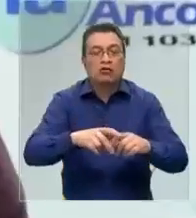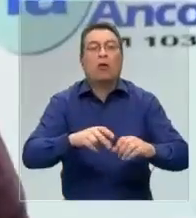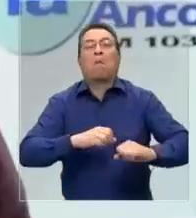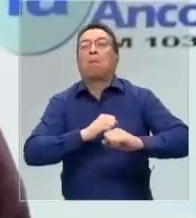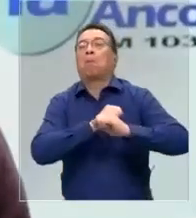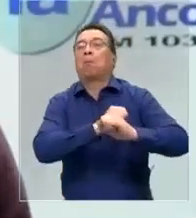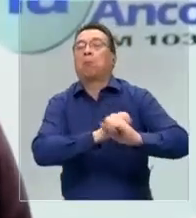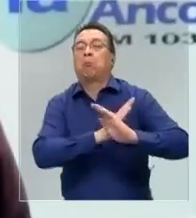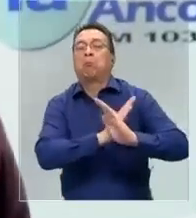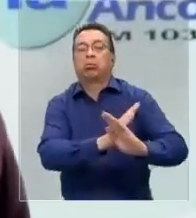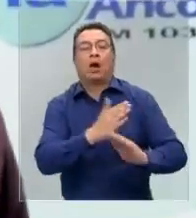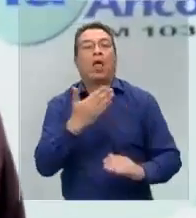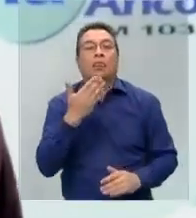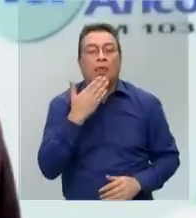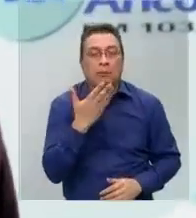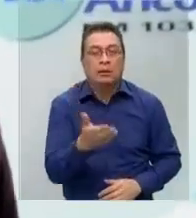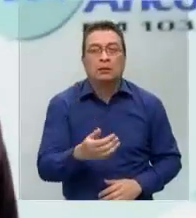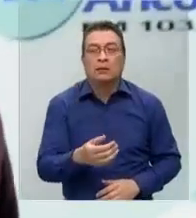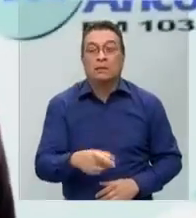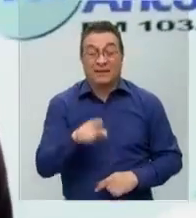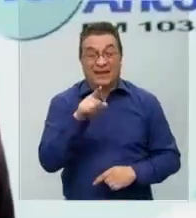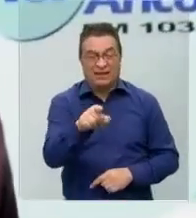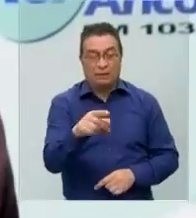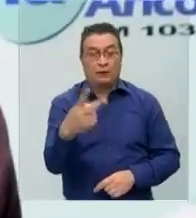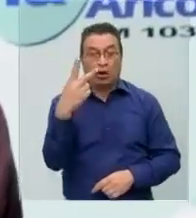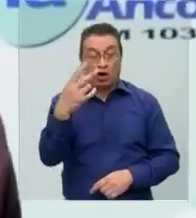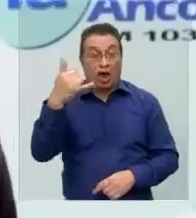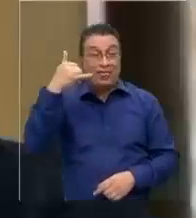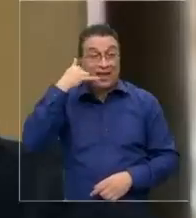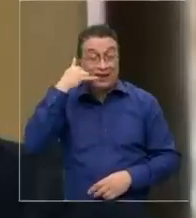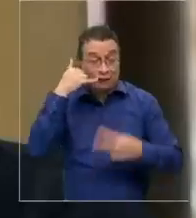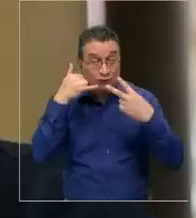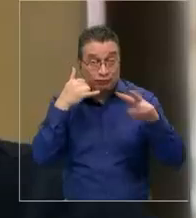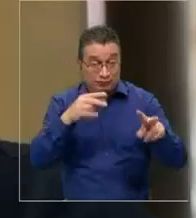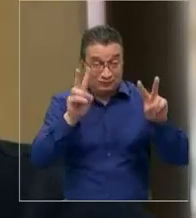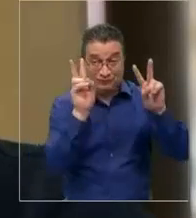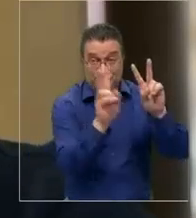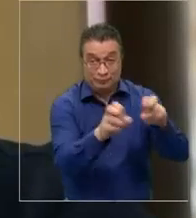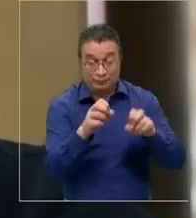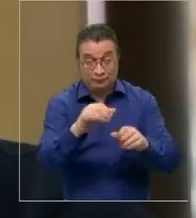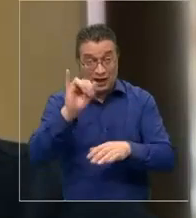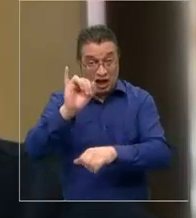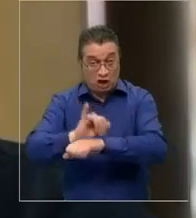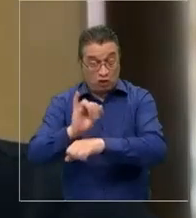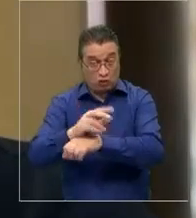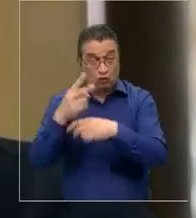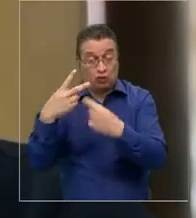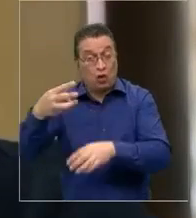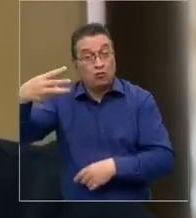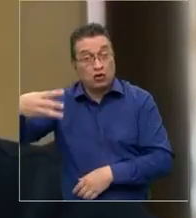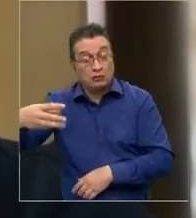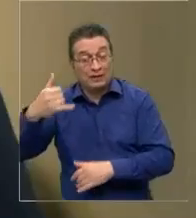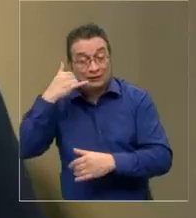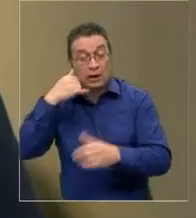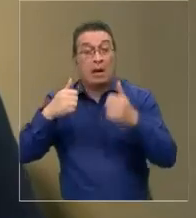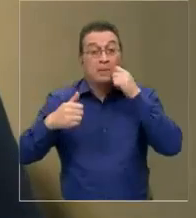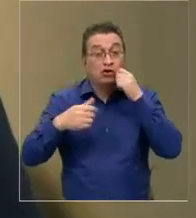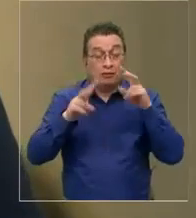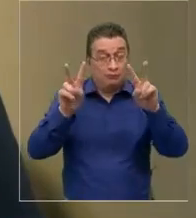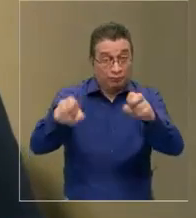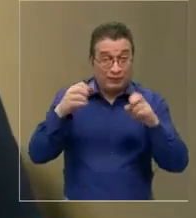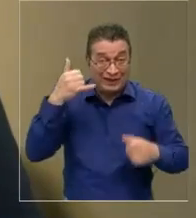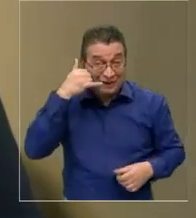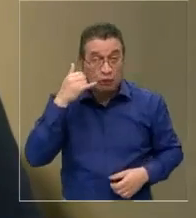contra Cristian Osandón. ¿A él le incautaron los 2 teléfonos celulares que tenía, el institucional, que era de la municipalidad, y el personal?